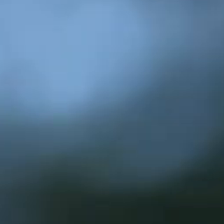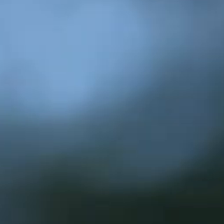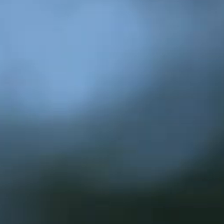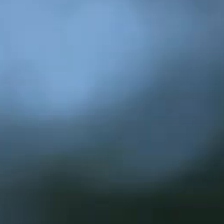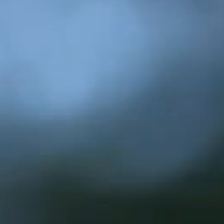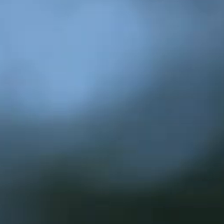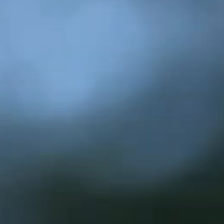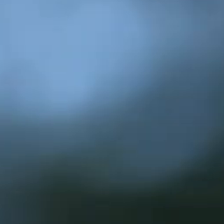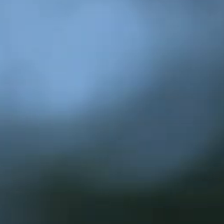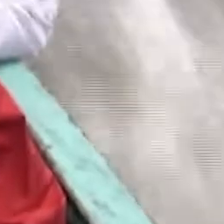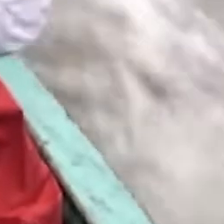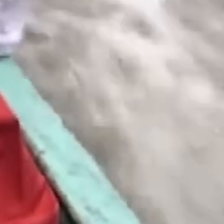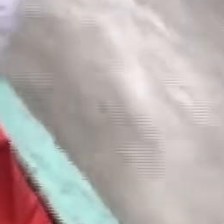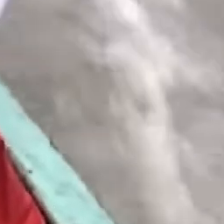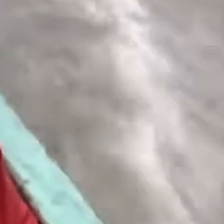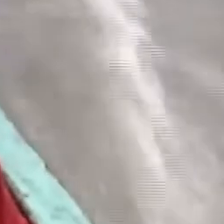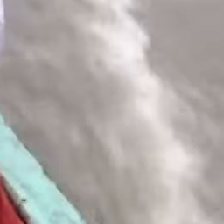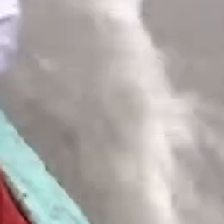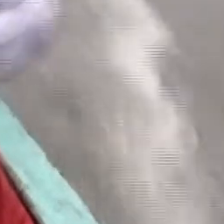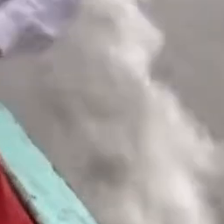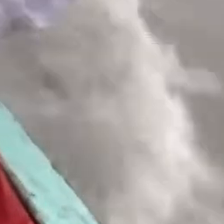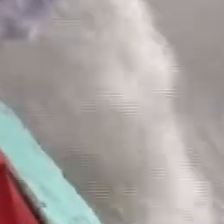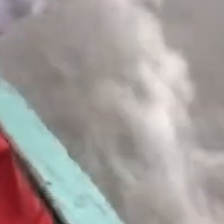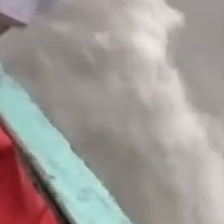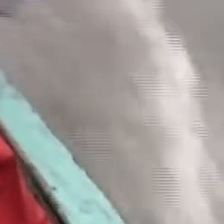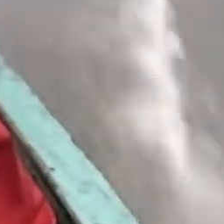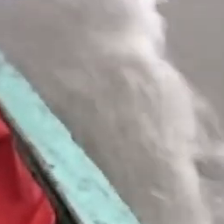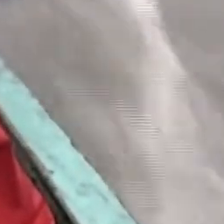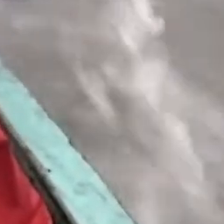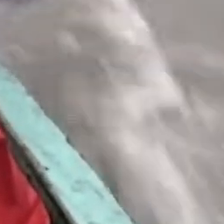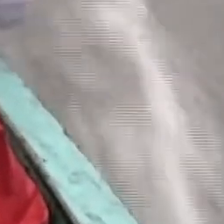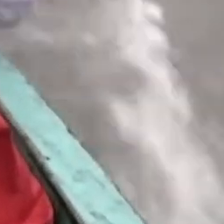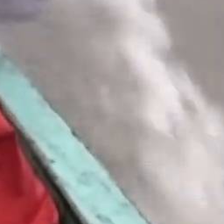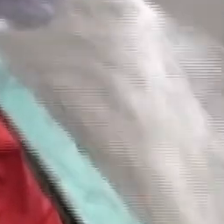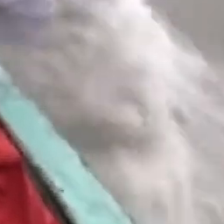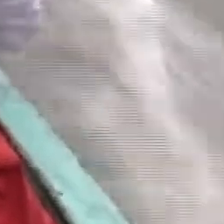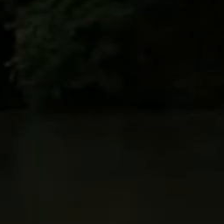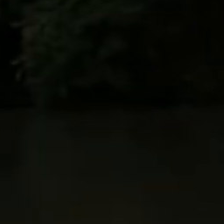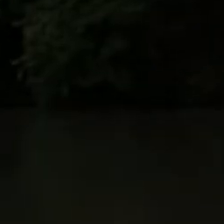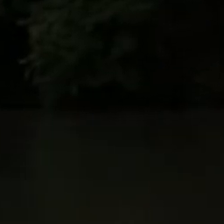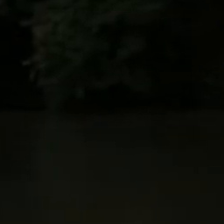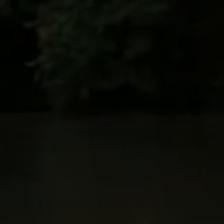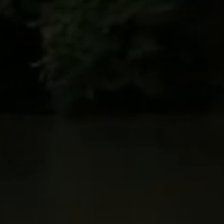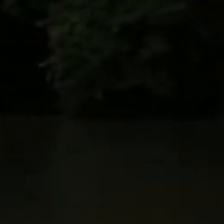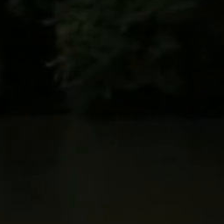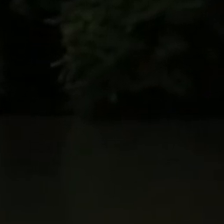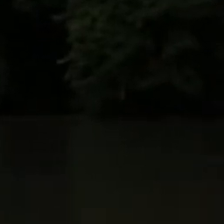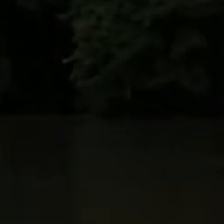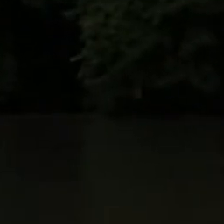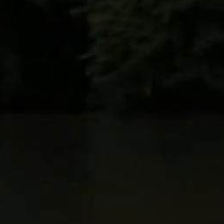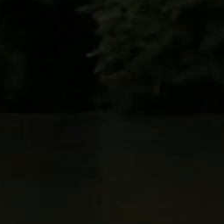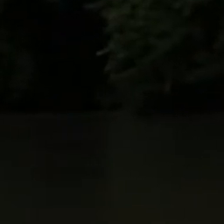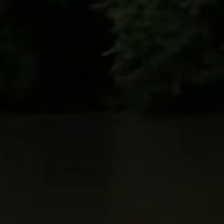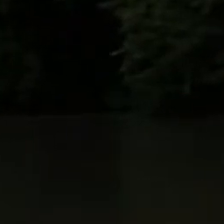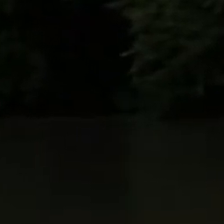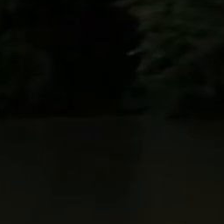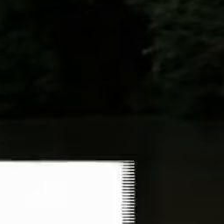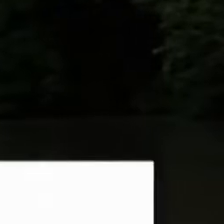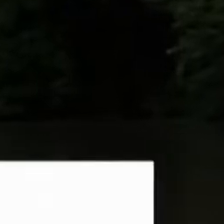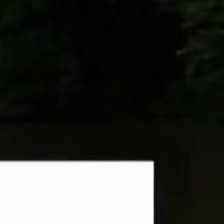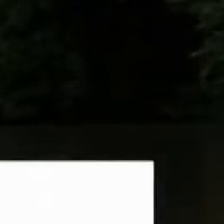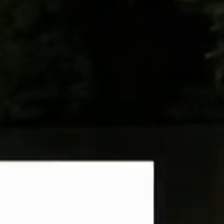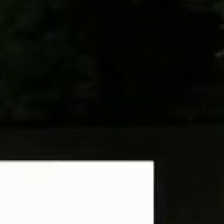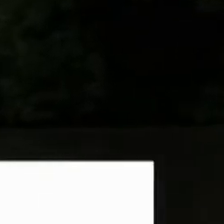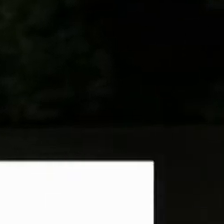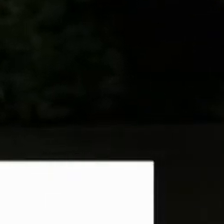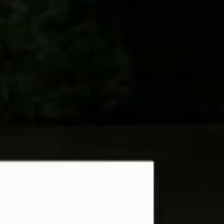y desconocido. Poco a poco los jóvenes se adentran en una selva intacta hasta llegar a una comunidad